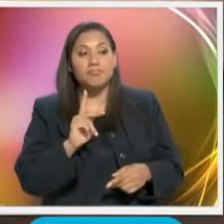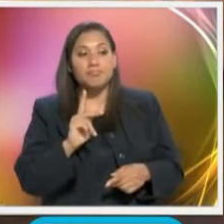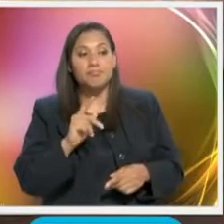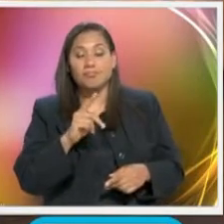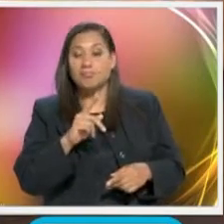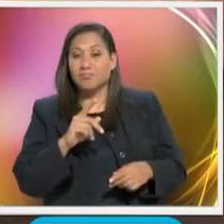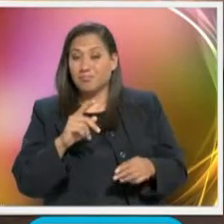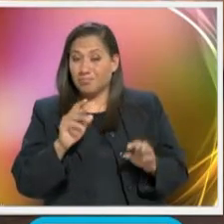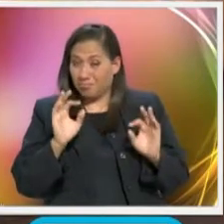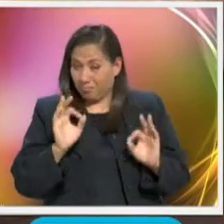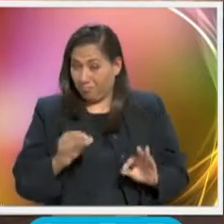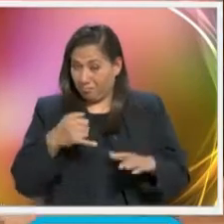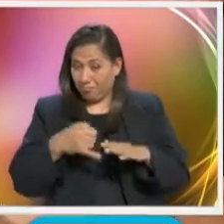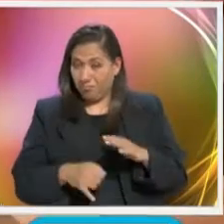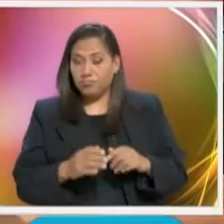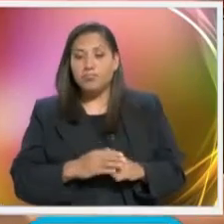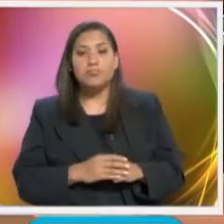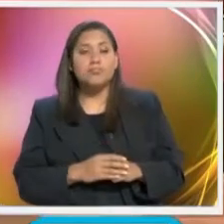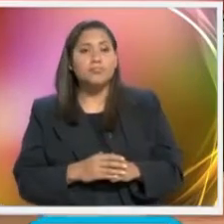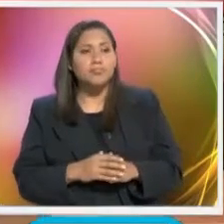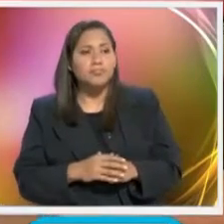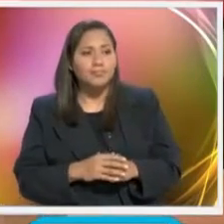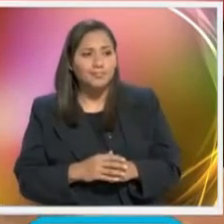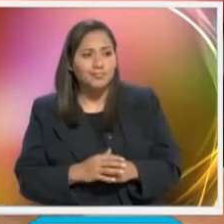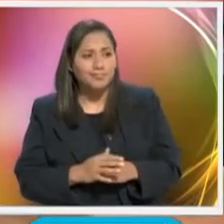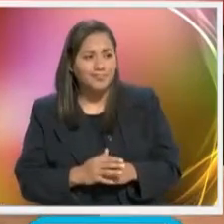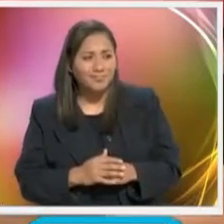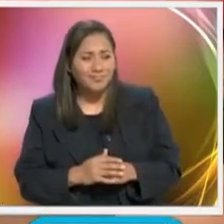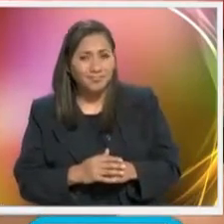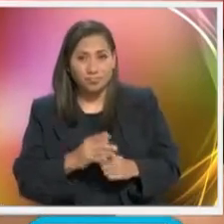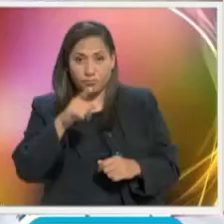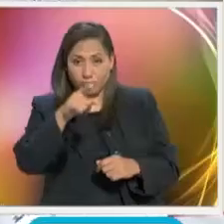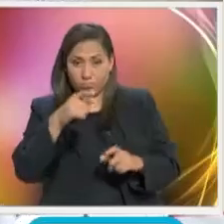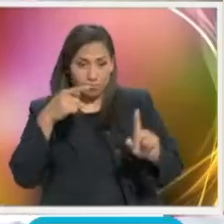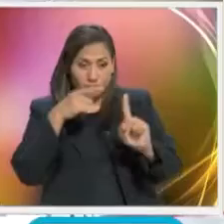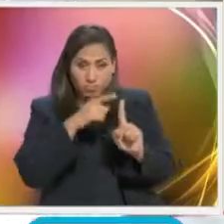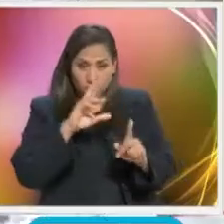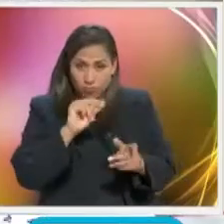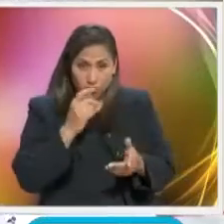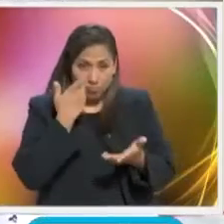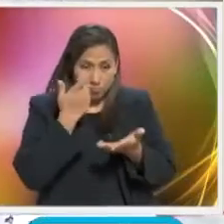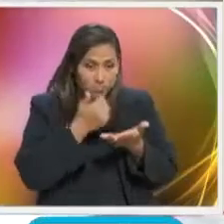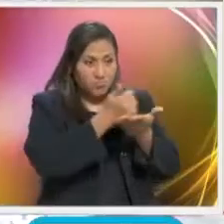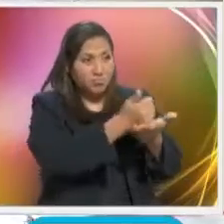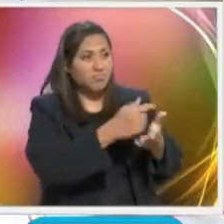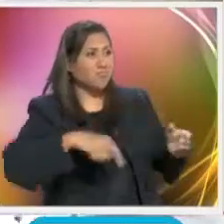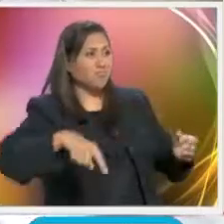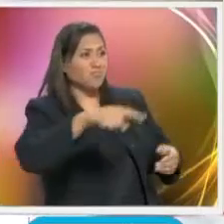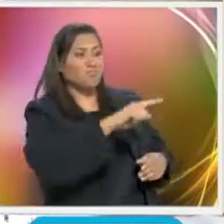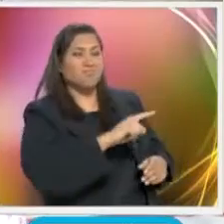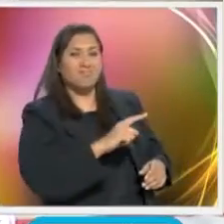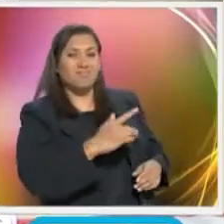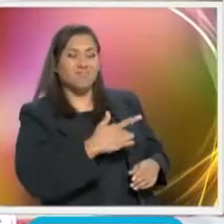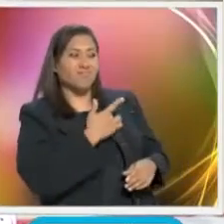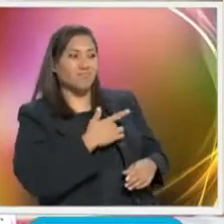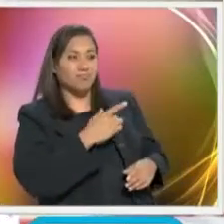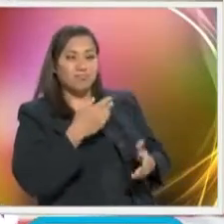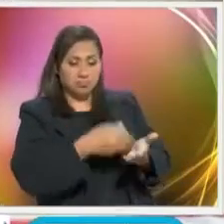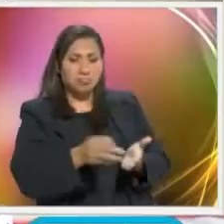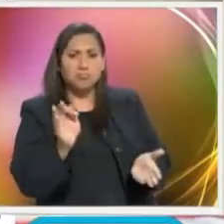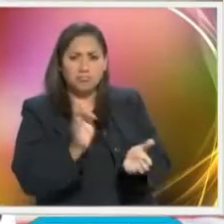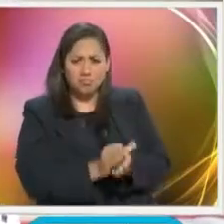¿no? Si tu objetivo no es de verdad ayudar, ¿no? Sí. A los que tienes a tu alrededor, por más valiente que